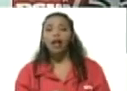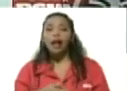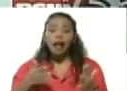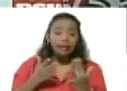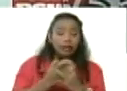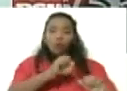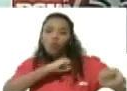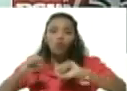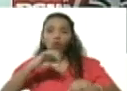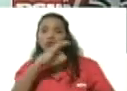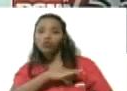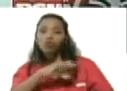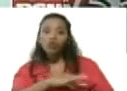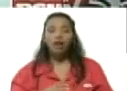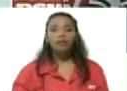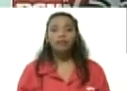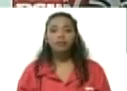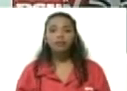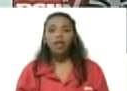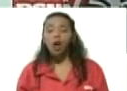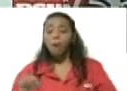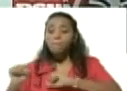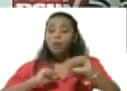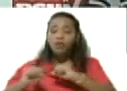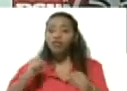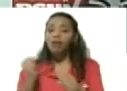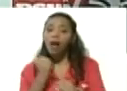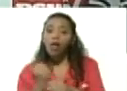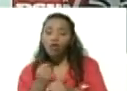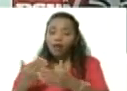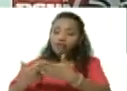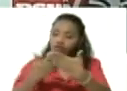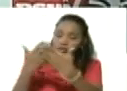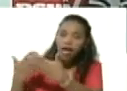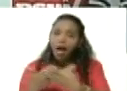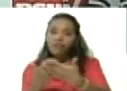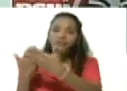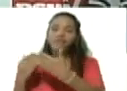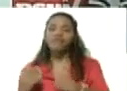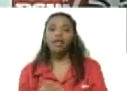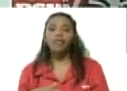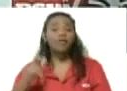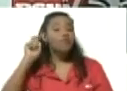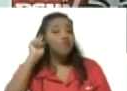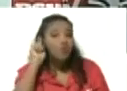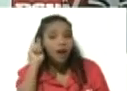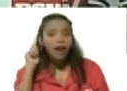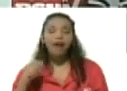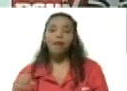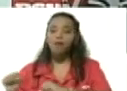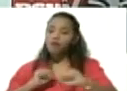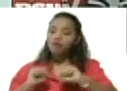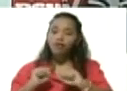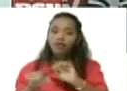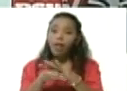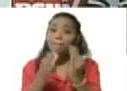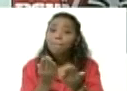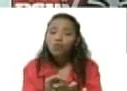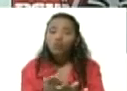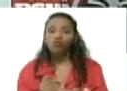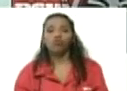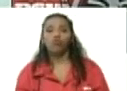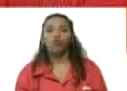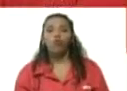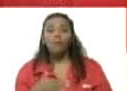movimientos sociales, los movimientos de trabajadores, de estudiantes, los movimientos de mujeres del mundo